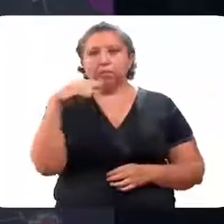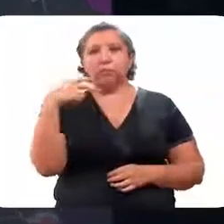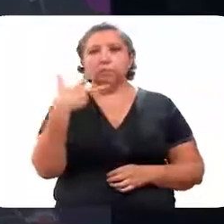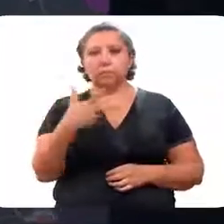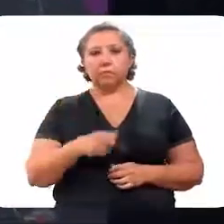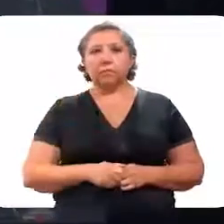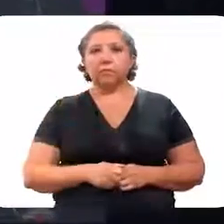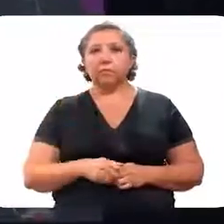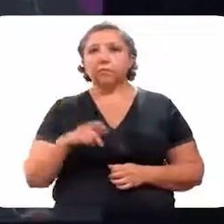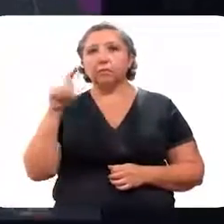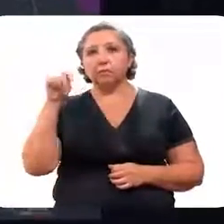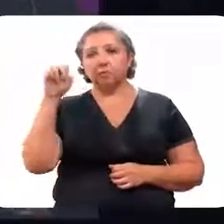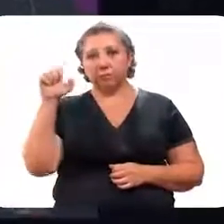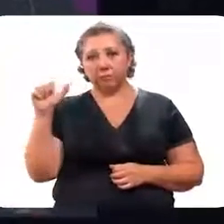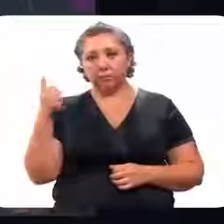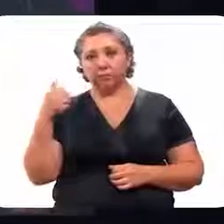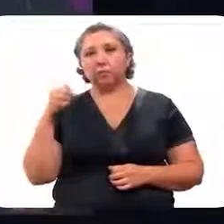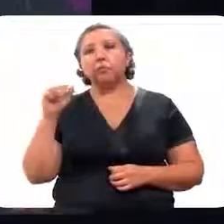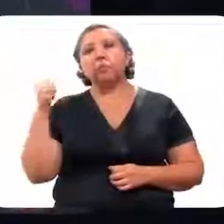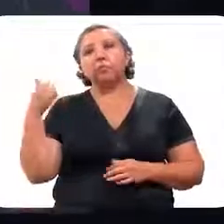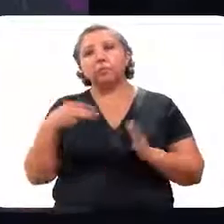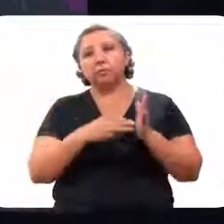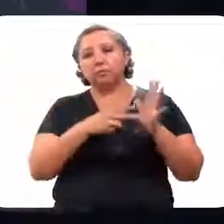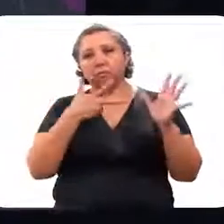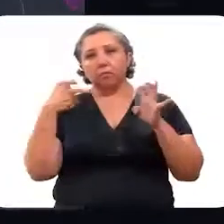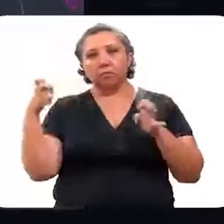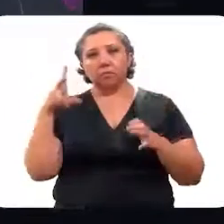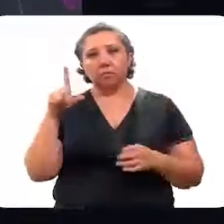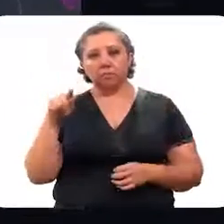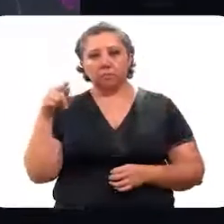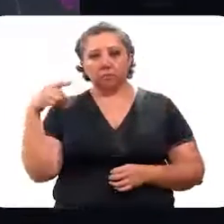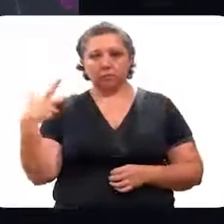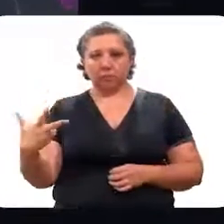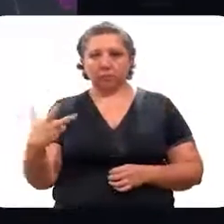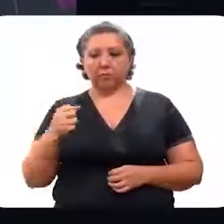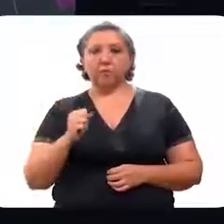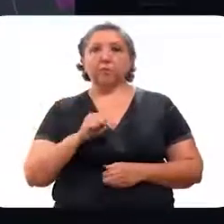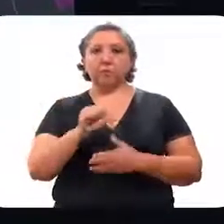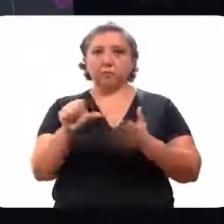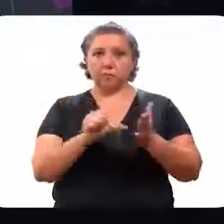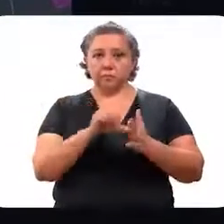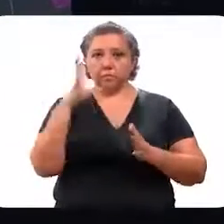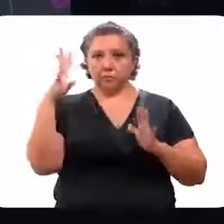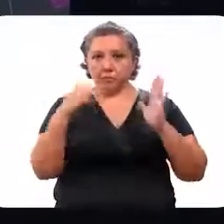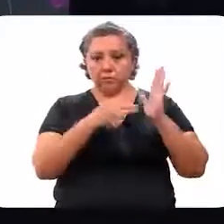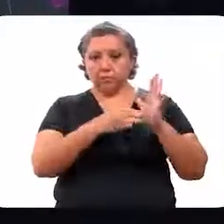12,498, en la zona oriente 11,878, en la zona centro